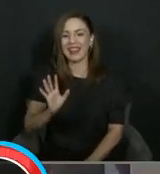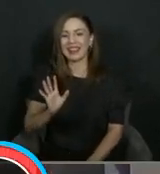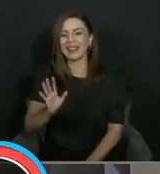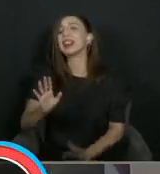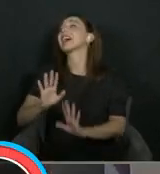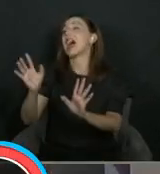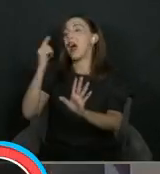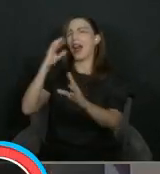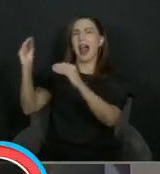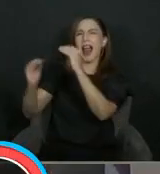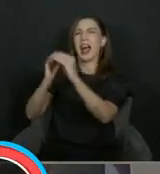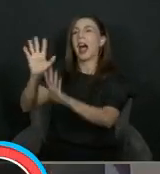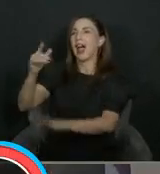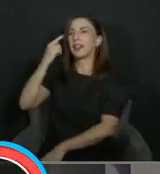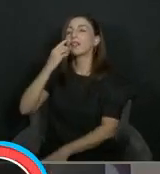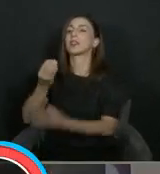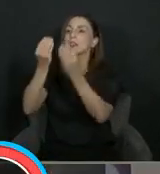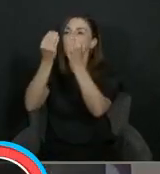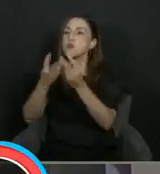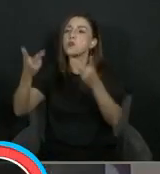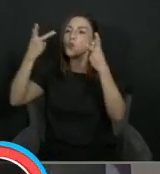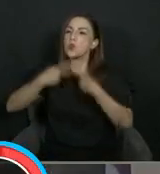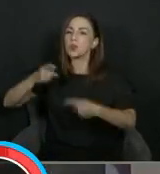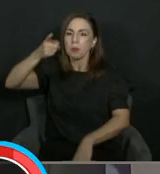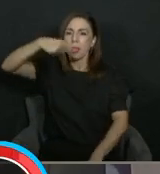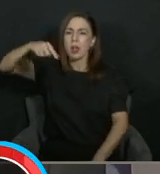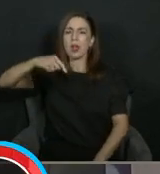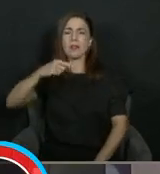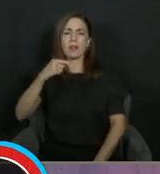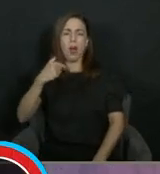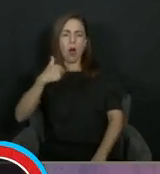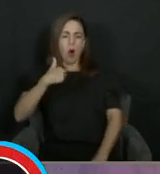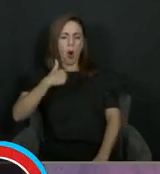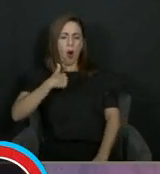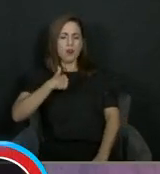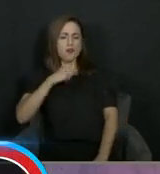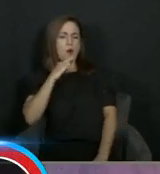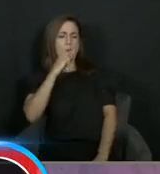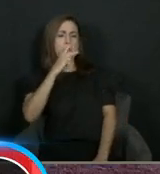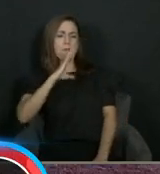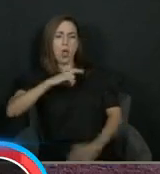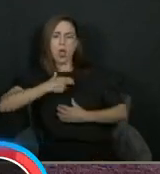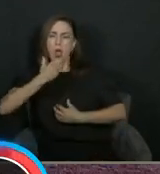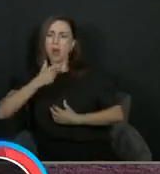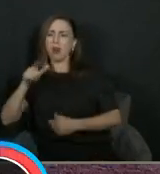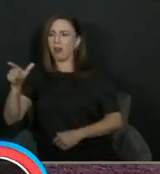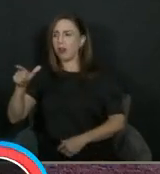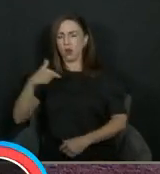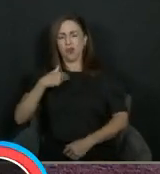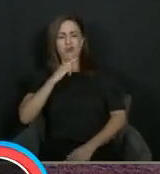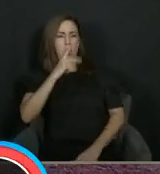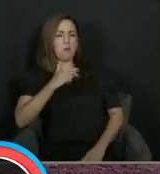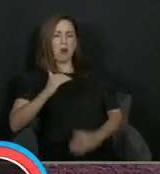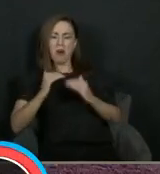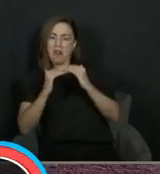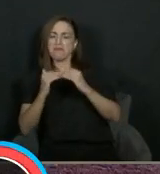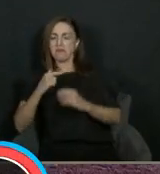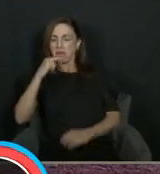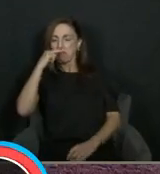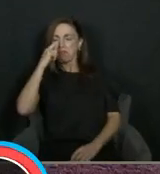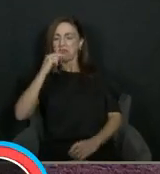realmente en un montón y mucha gente se llena de ego y demás que no sirve para nada y otro factor